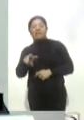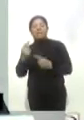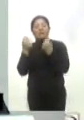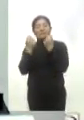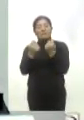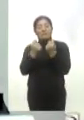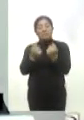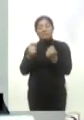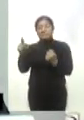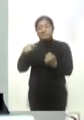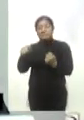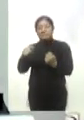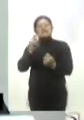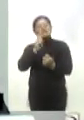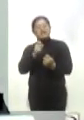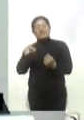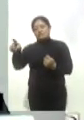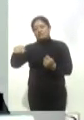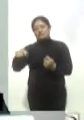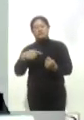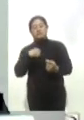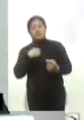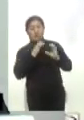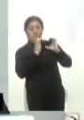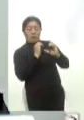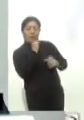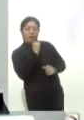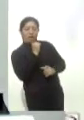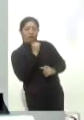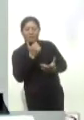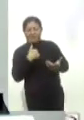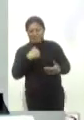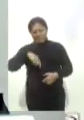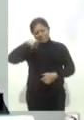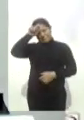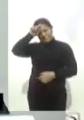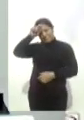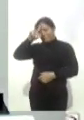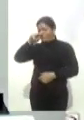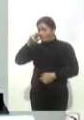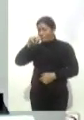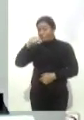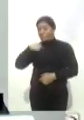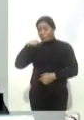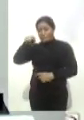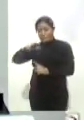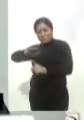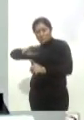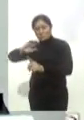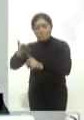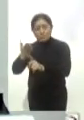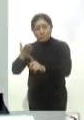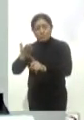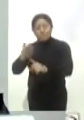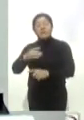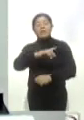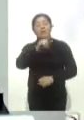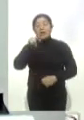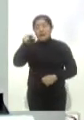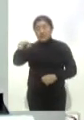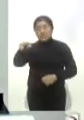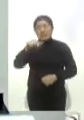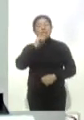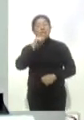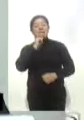genera que no nos cuidemos. Lo malo es que no solamente esa persona es la que se enferma. Esa persona que no se